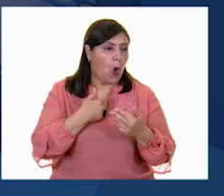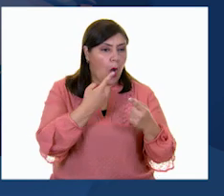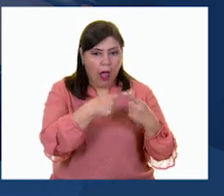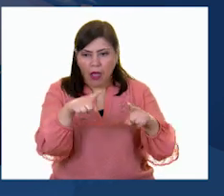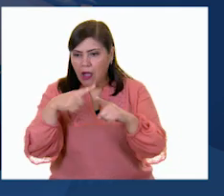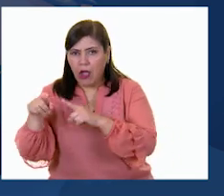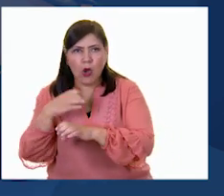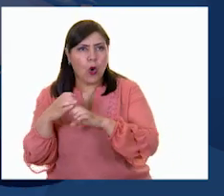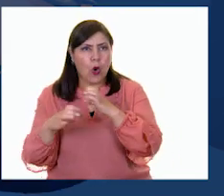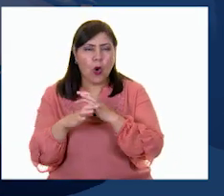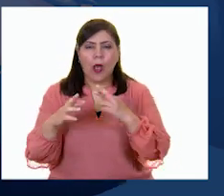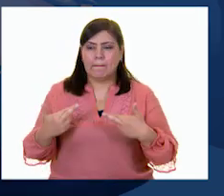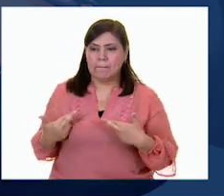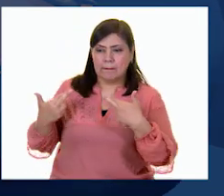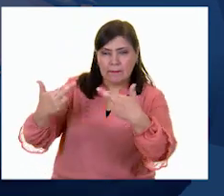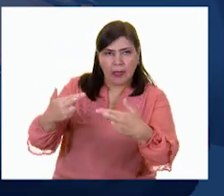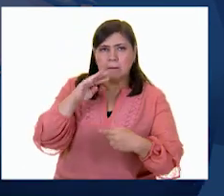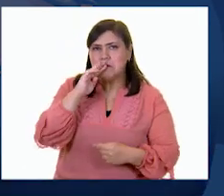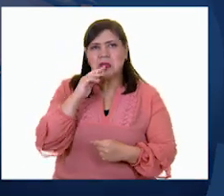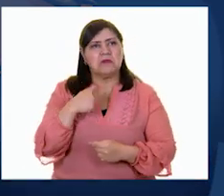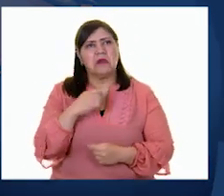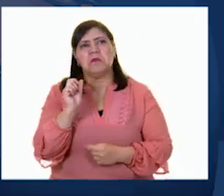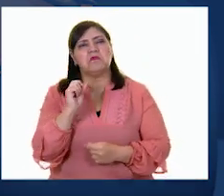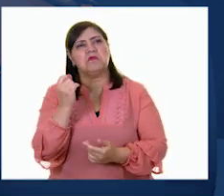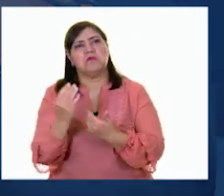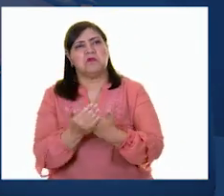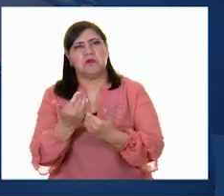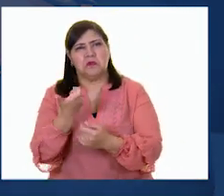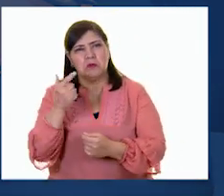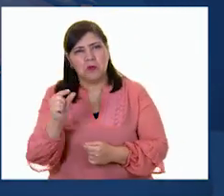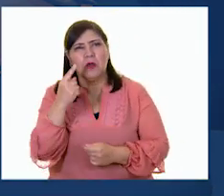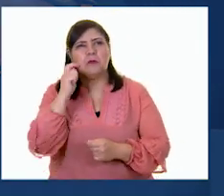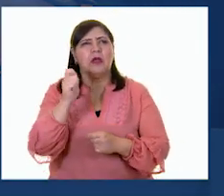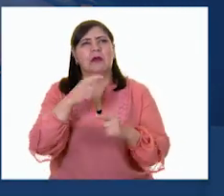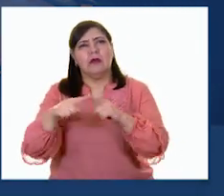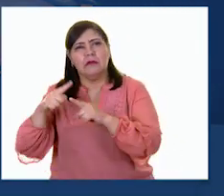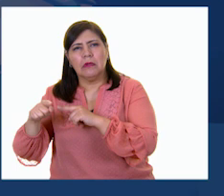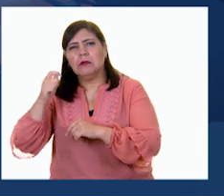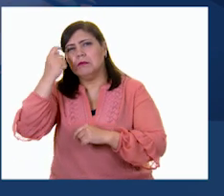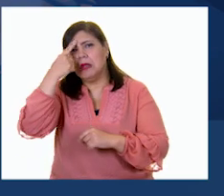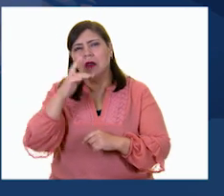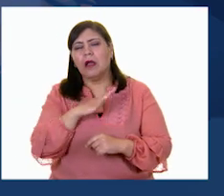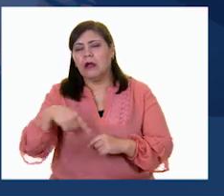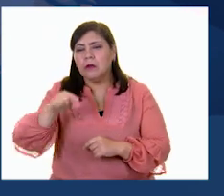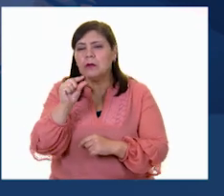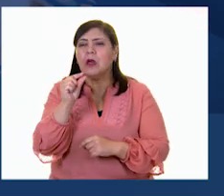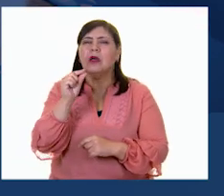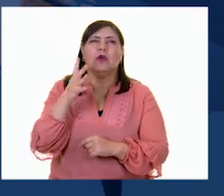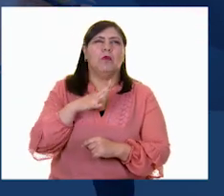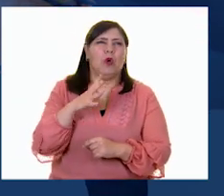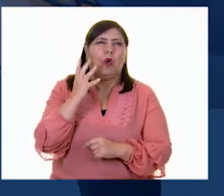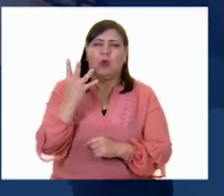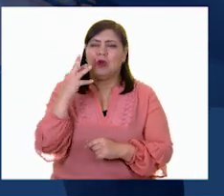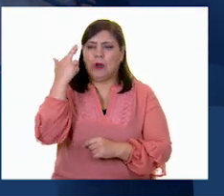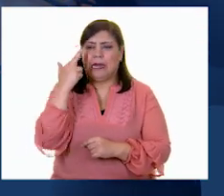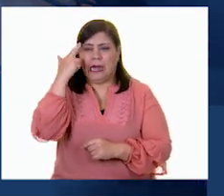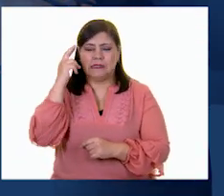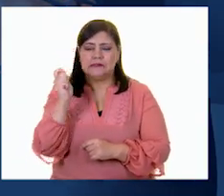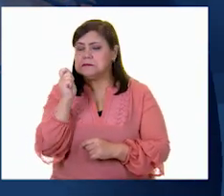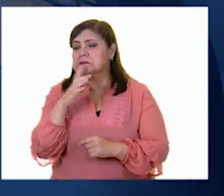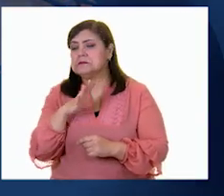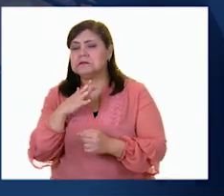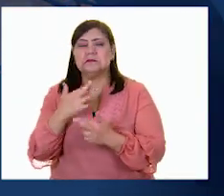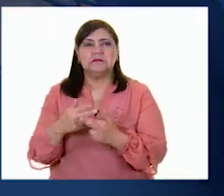a tu pobre madre que 4 reales y los pocos muebles de casa para que pases sin ansias algunos días de su triste viudad. Y a ti, hijo